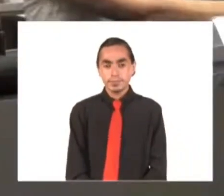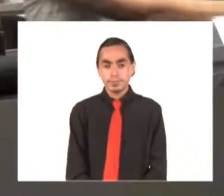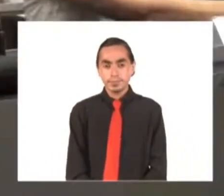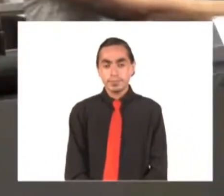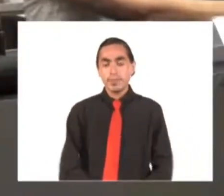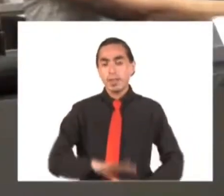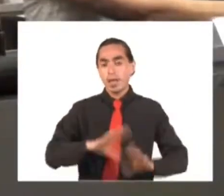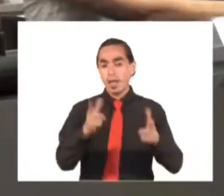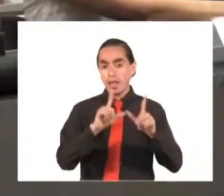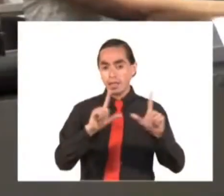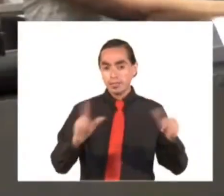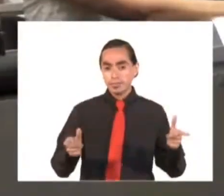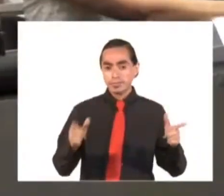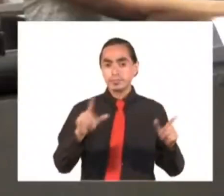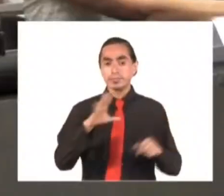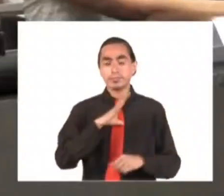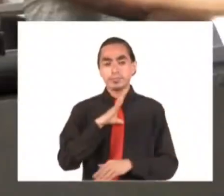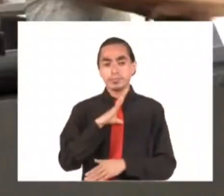Están listos, ya ha habido